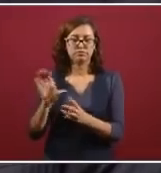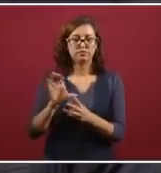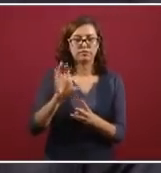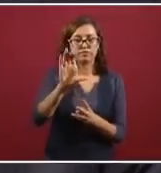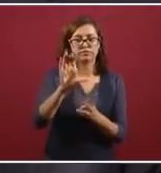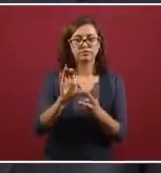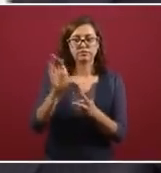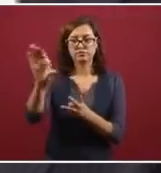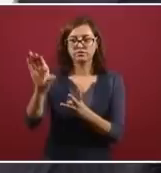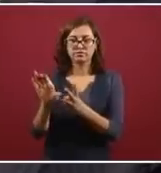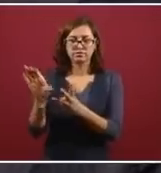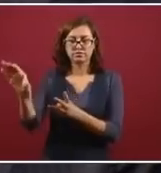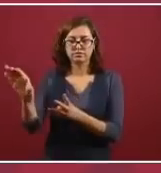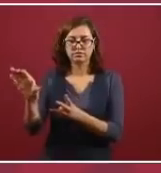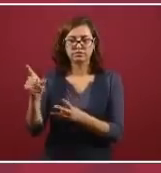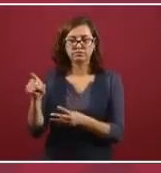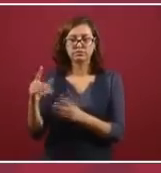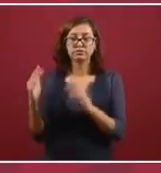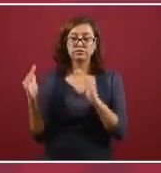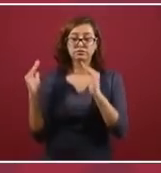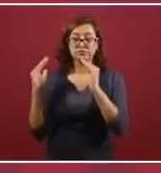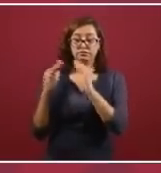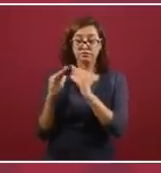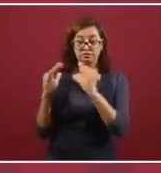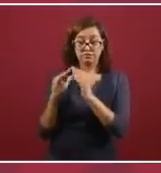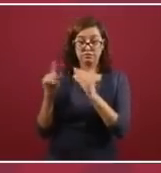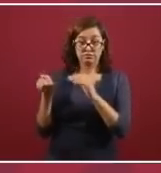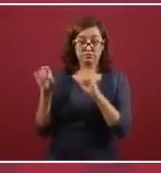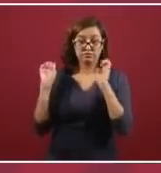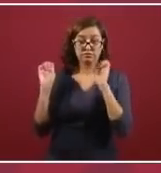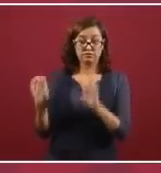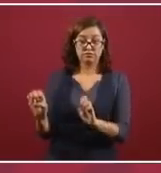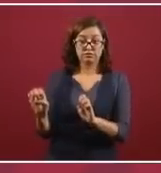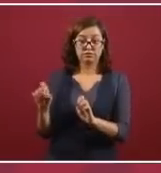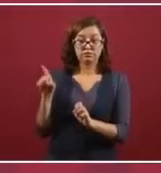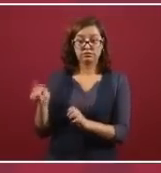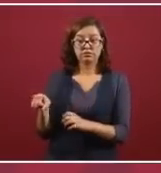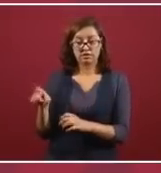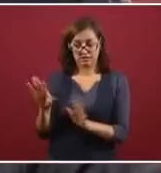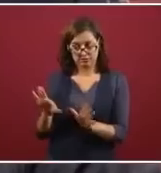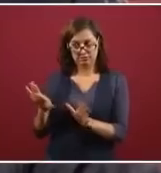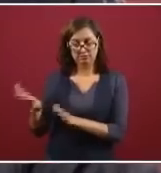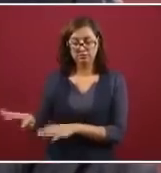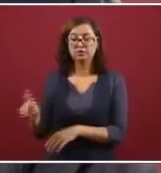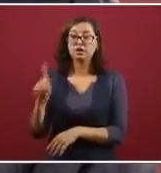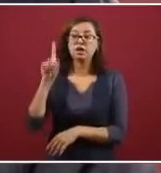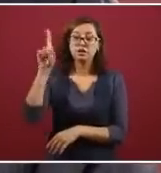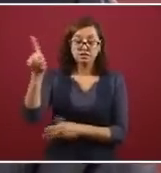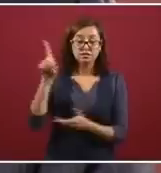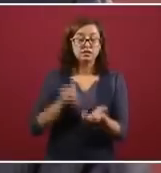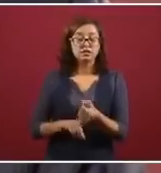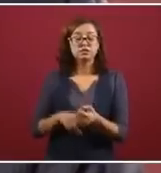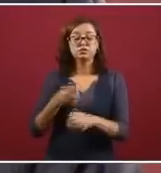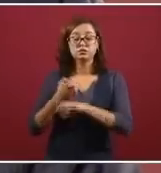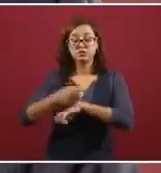La casa a la que haces mención, o las naves, se